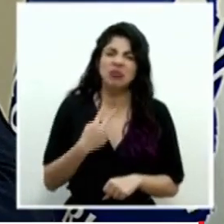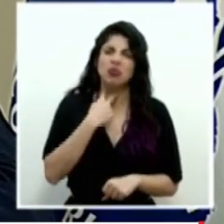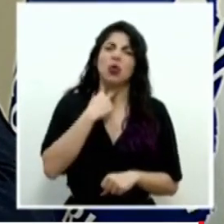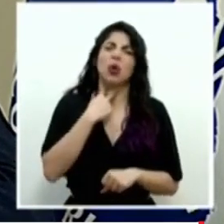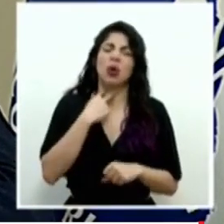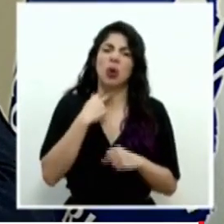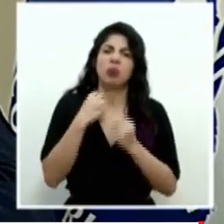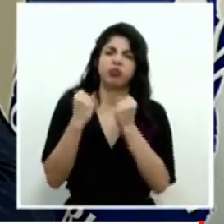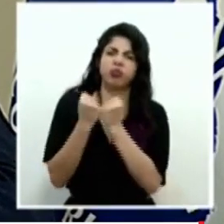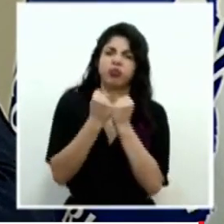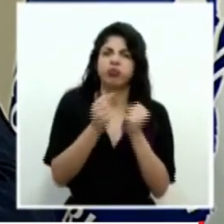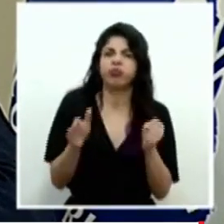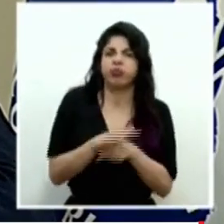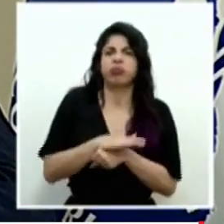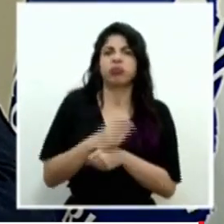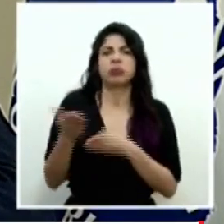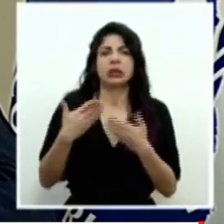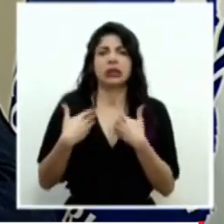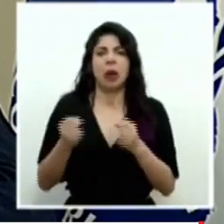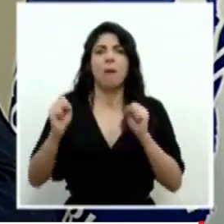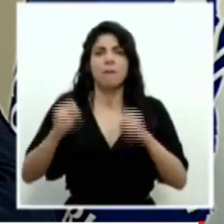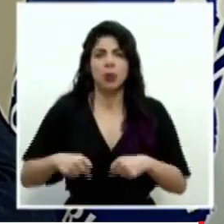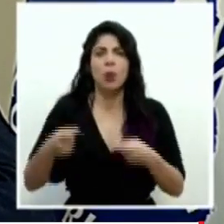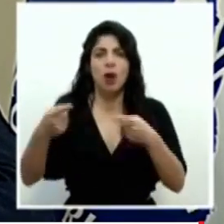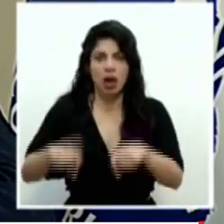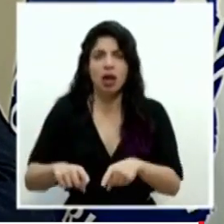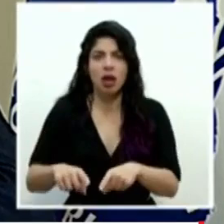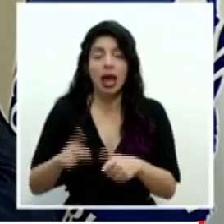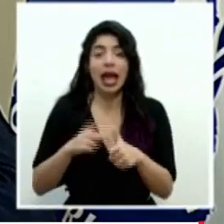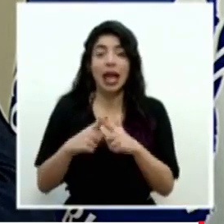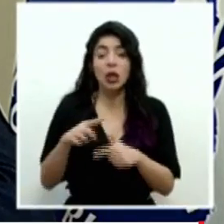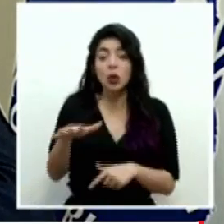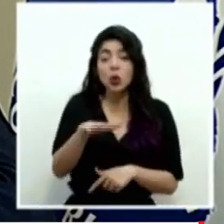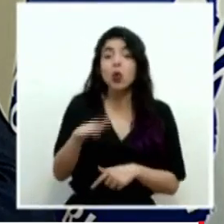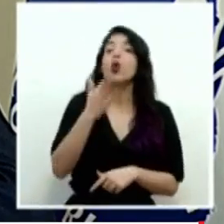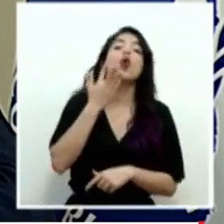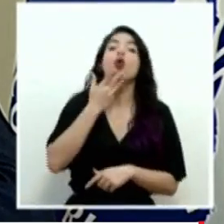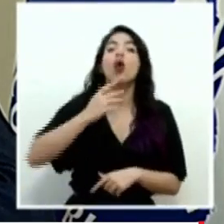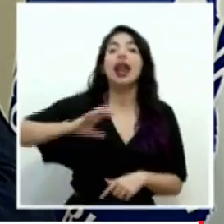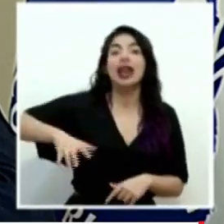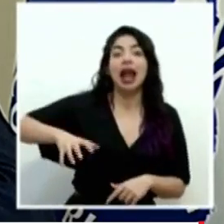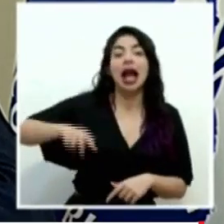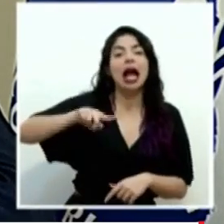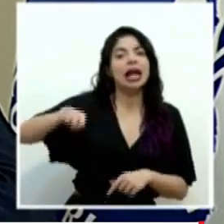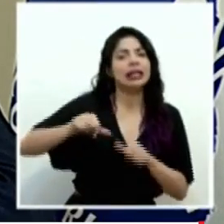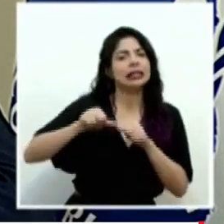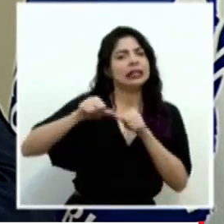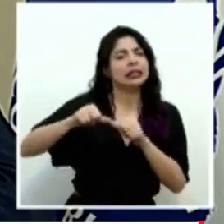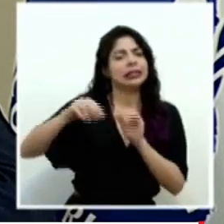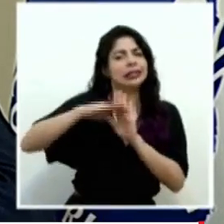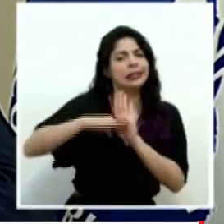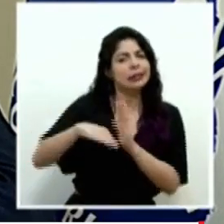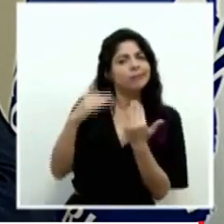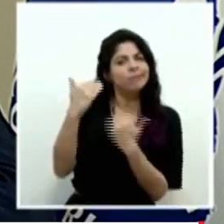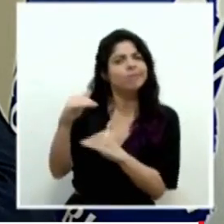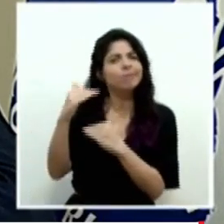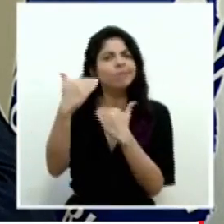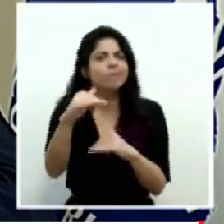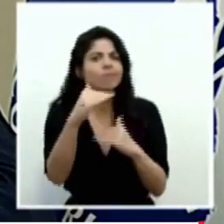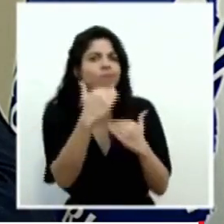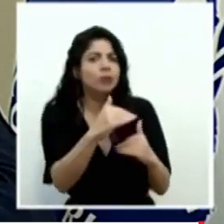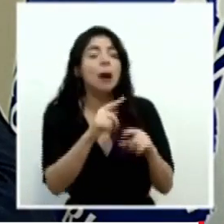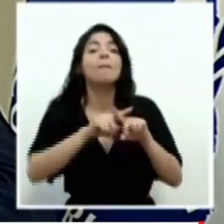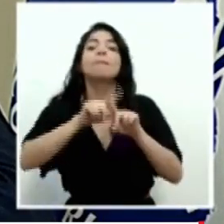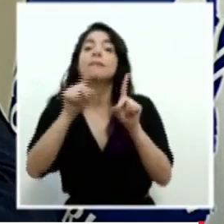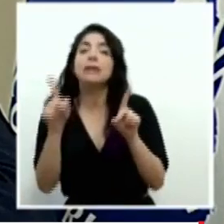colapso de los servicios de salud. Entonces, en esas zonas naranjas, zonas de alerta naranja, continuamos con medidas restrictivas, pero vamos